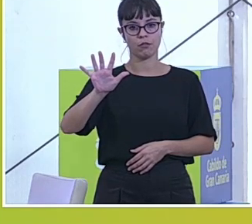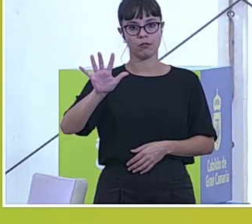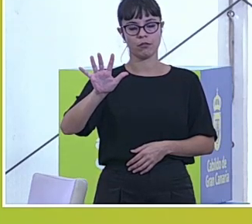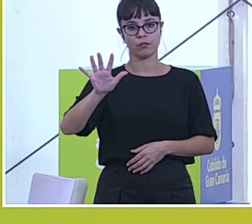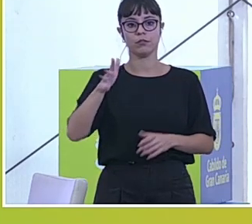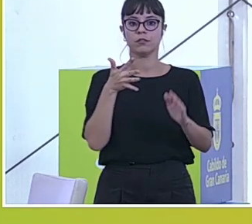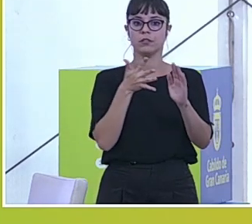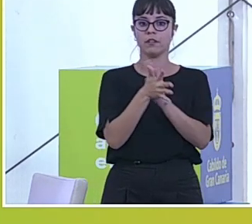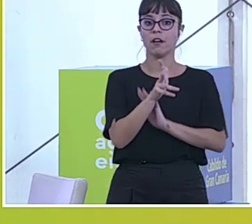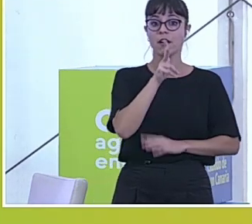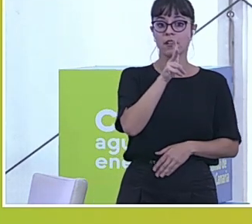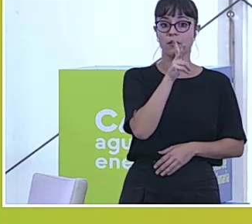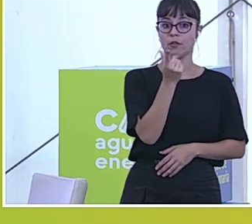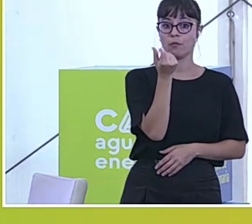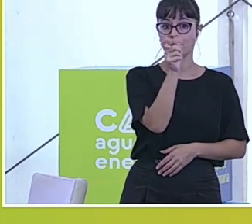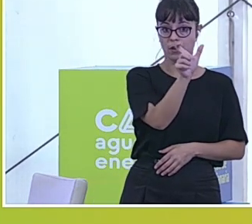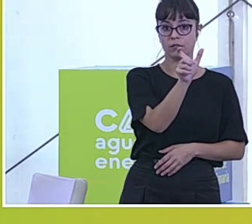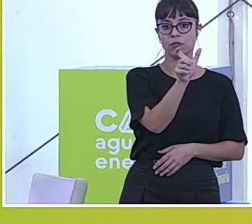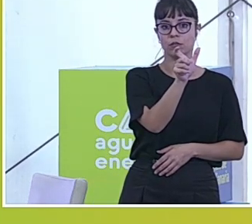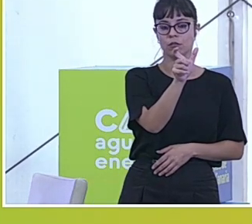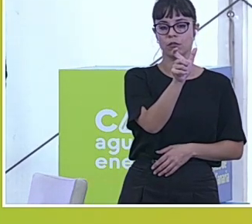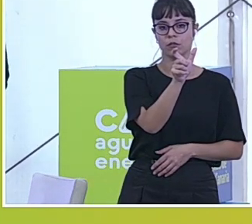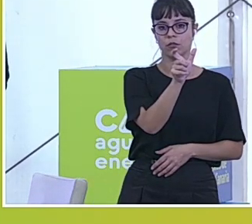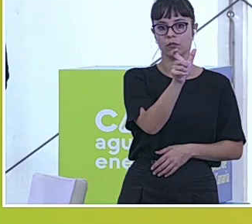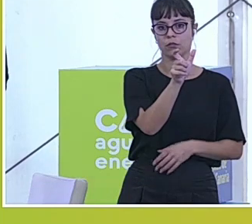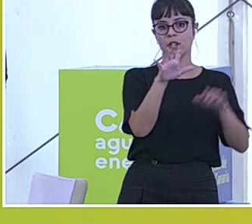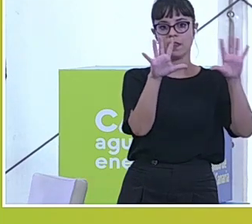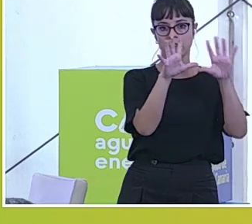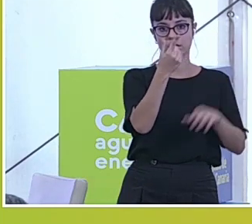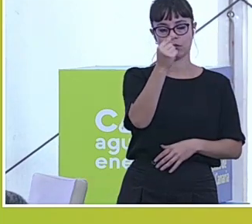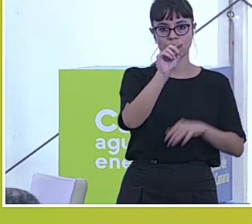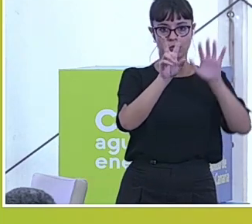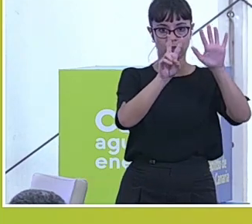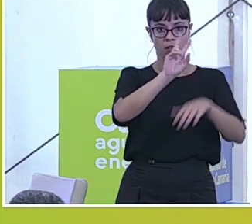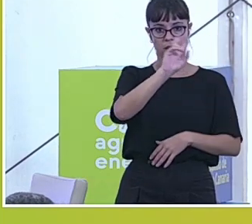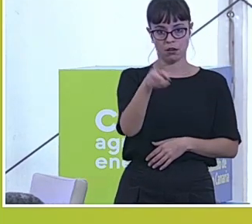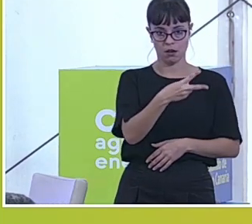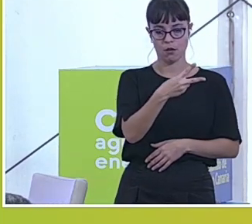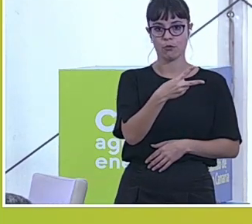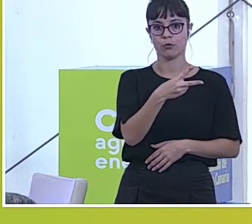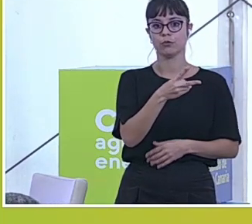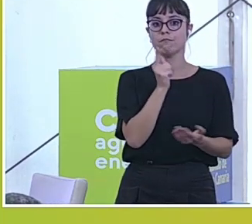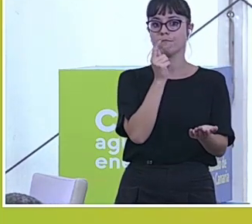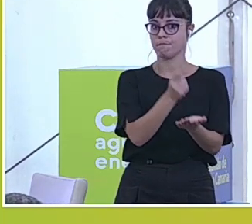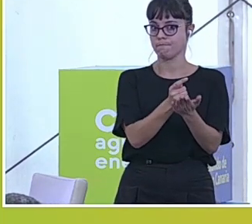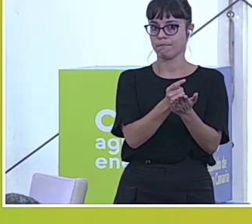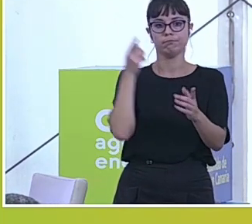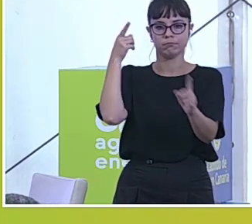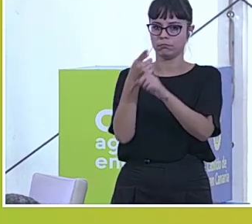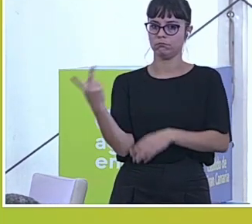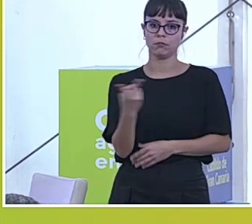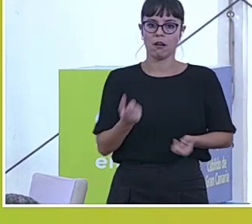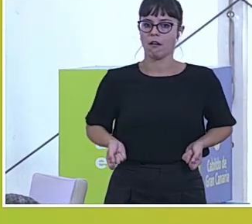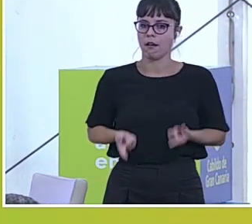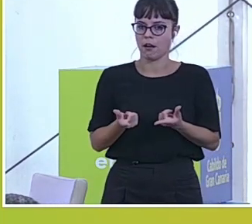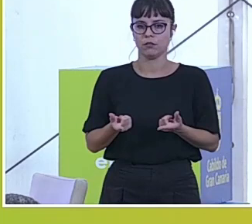precio del hidrógeno que estaríamos dispuestos a pagar sería en torno a 10,7, ¿vale? Actualmente, producir el hidrógeno,